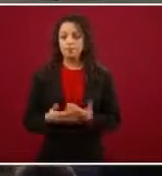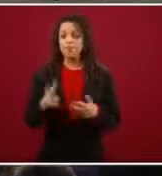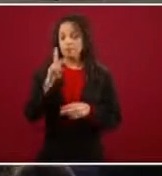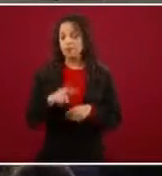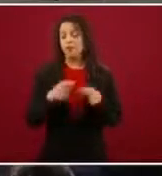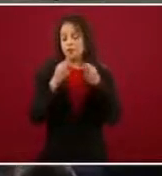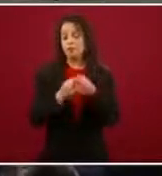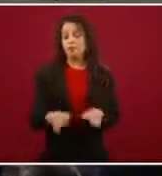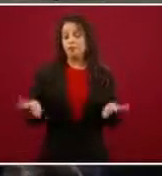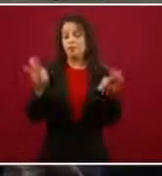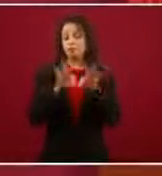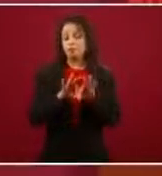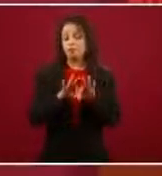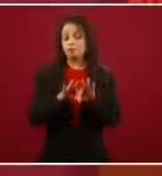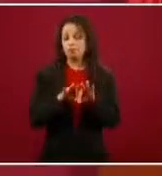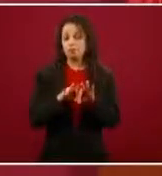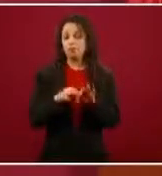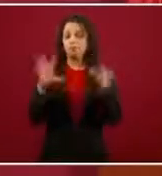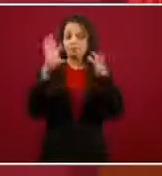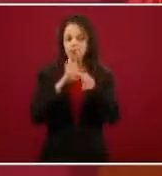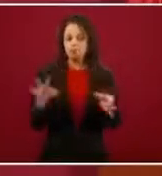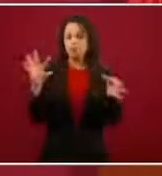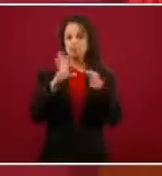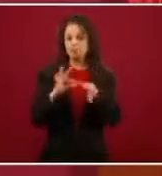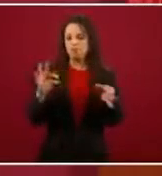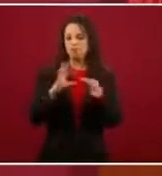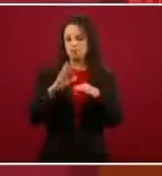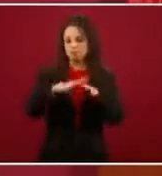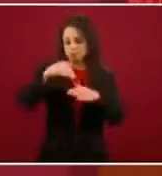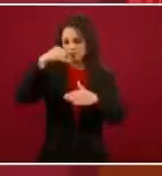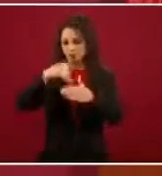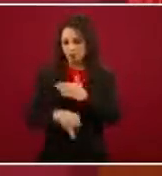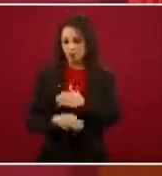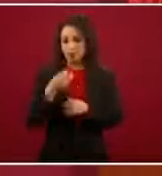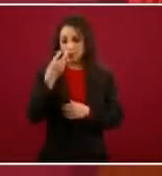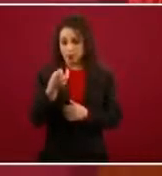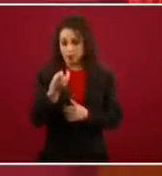importante relatar cómo este modelo permitió